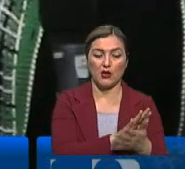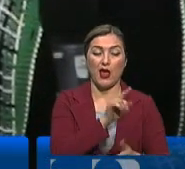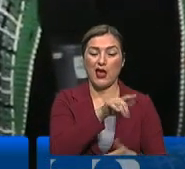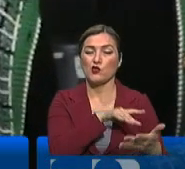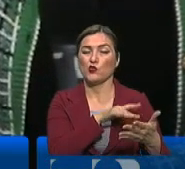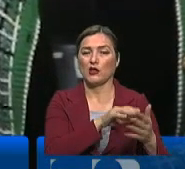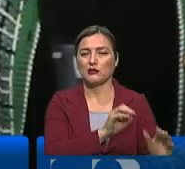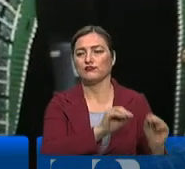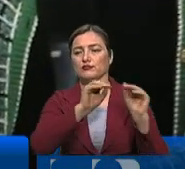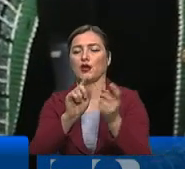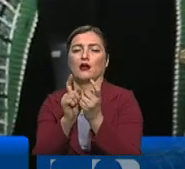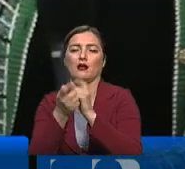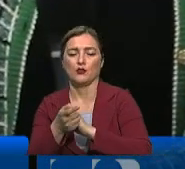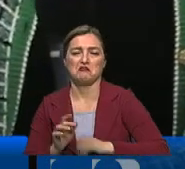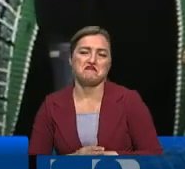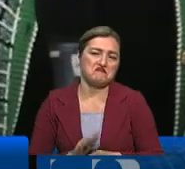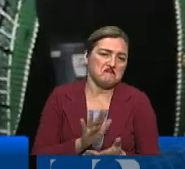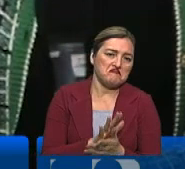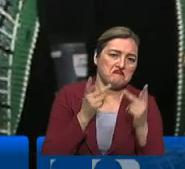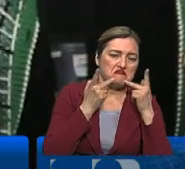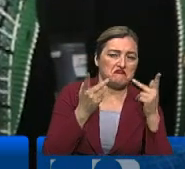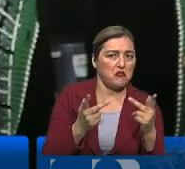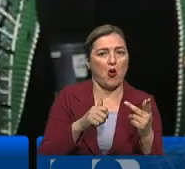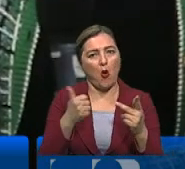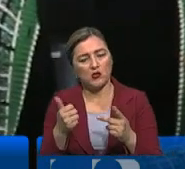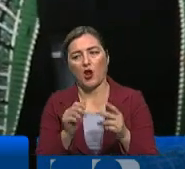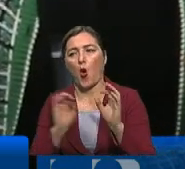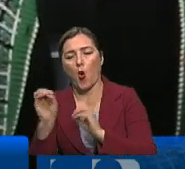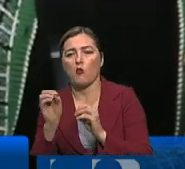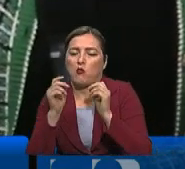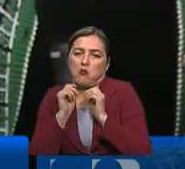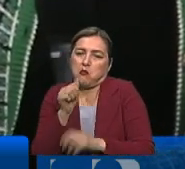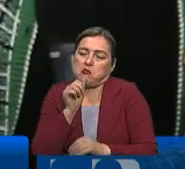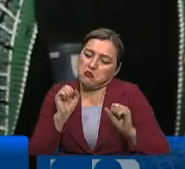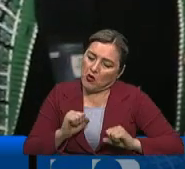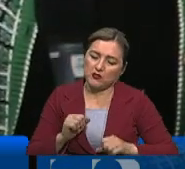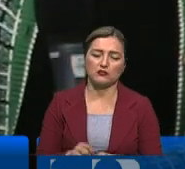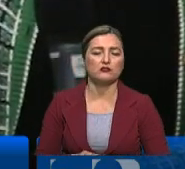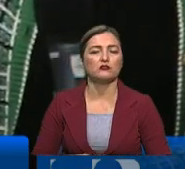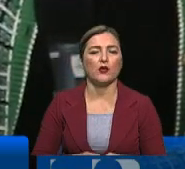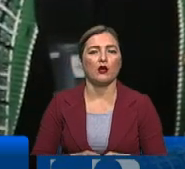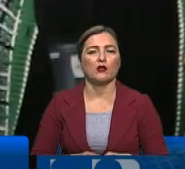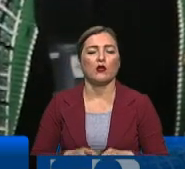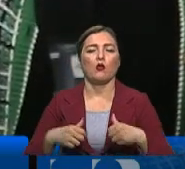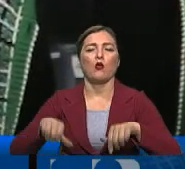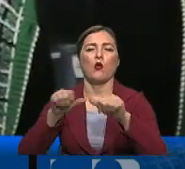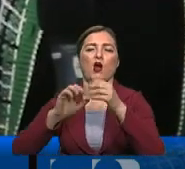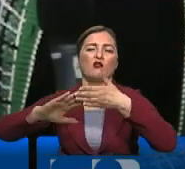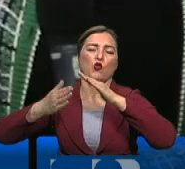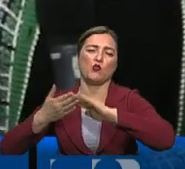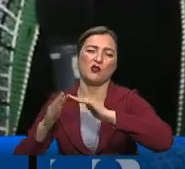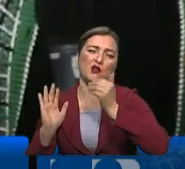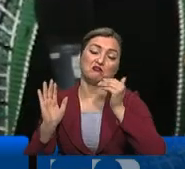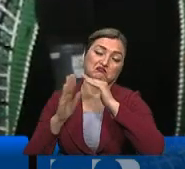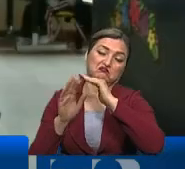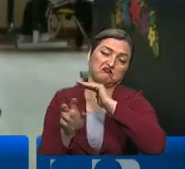reasignados a otros predios, pudiendo ser estos predios de sostenimiento fiscal, inclusive predios de sostenimiento fiscomisional o